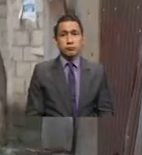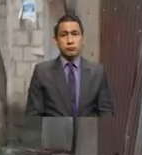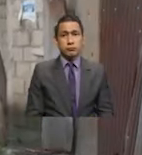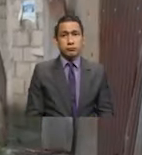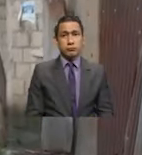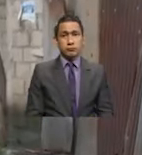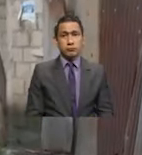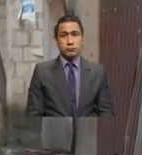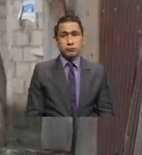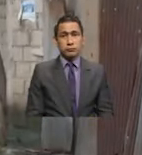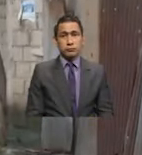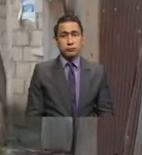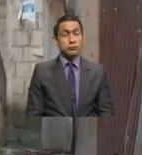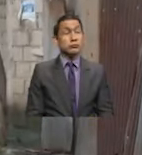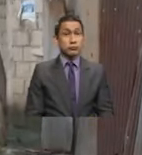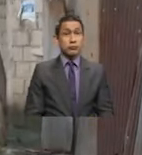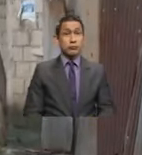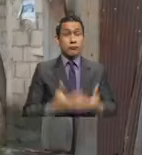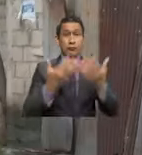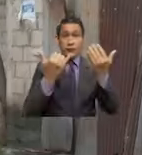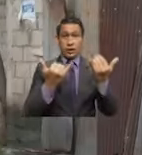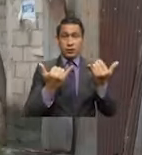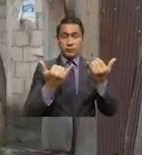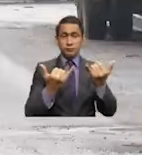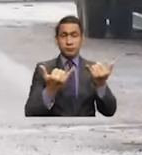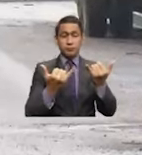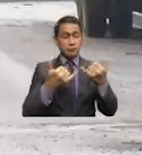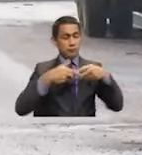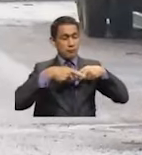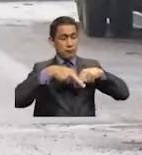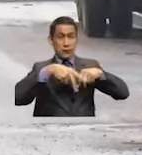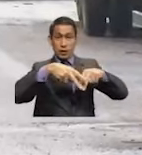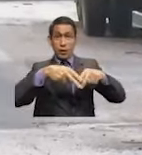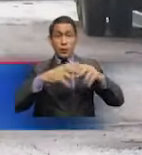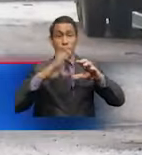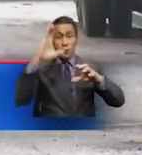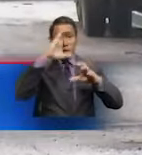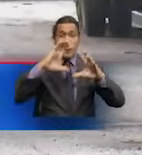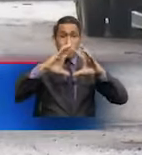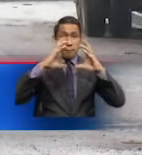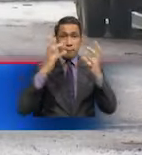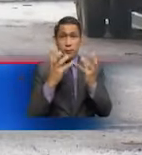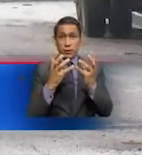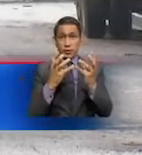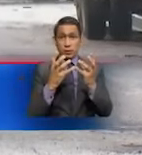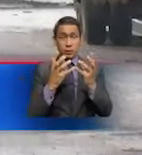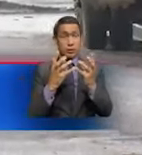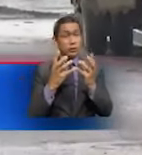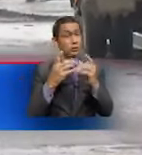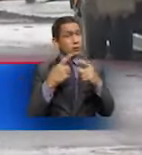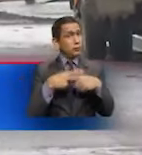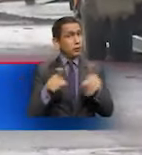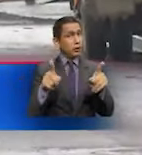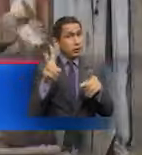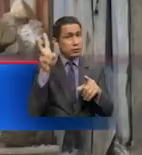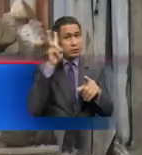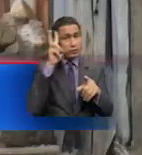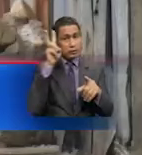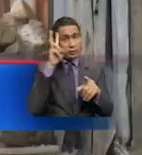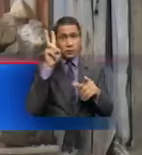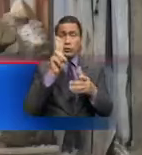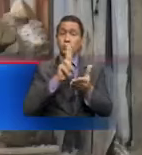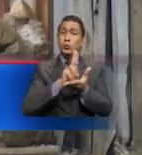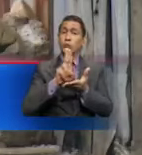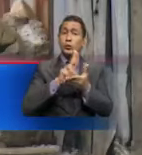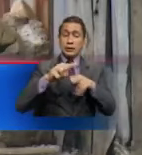Las víctimas son amigos y caminaban para un sector para jugar pelota. Al parecer, los antisociales que se movilizaban en